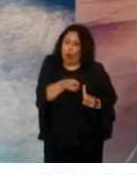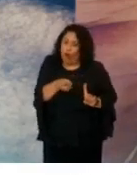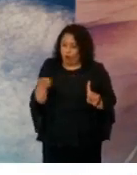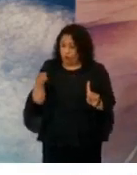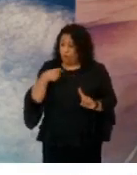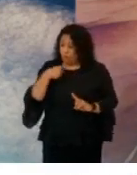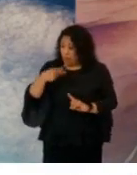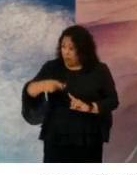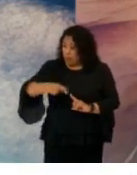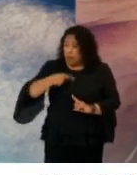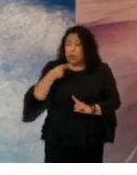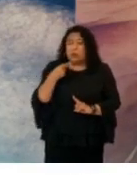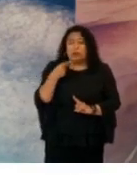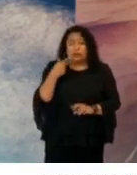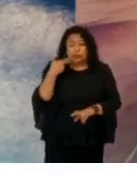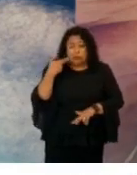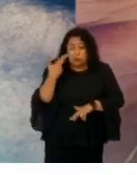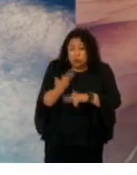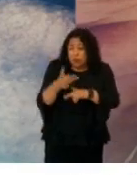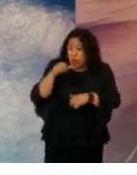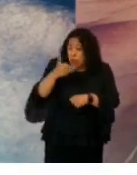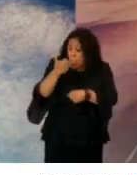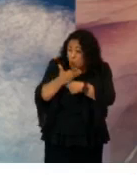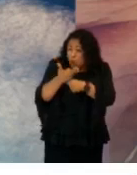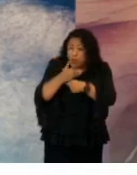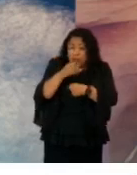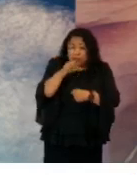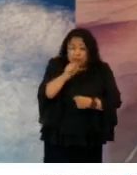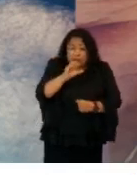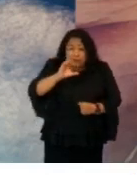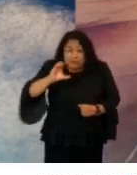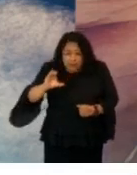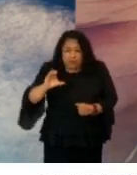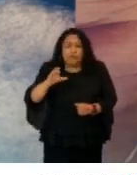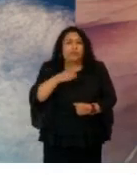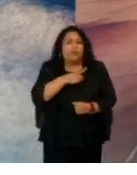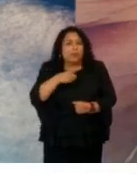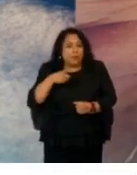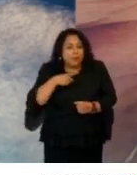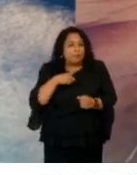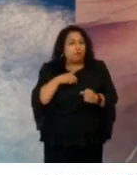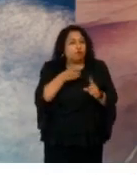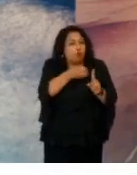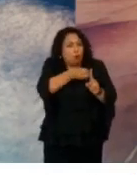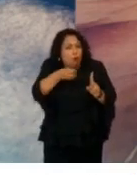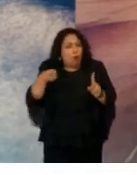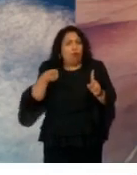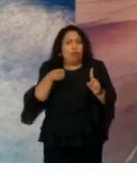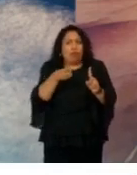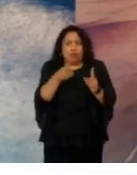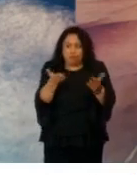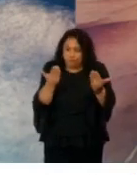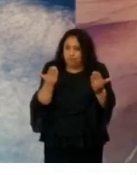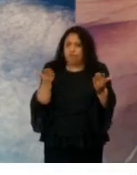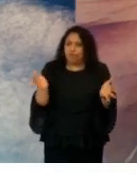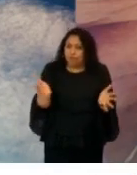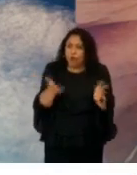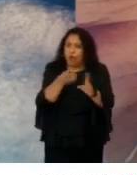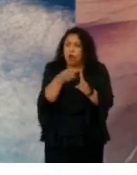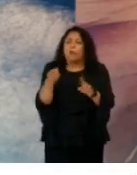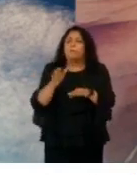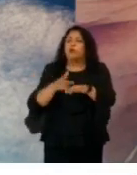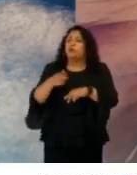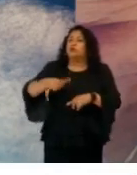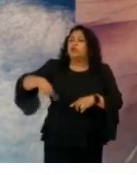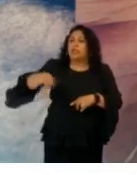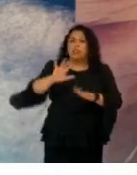a mí cuál es la gran tarea en este momento de la sociedad civil, generar organización. ¿Por qué? Porque solo cuando usted